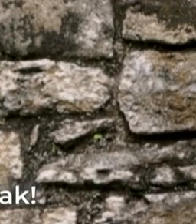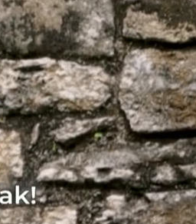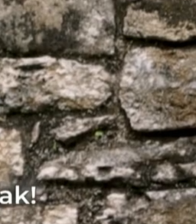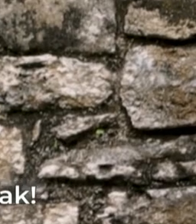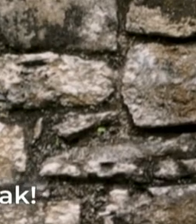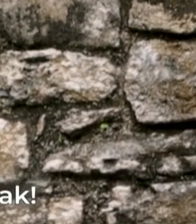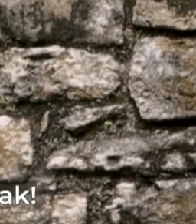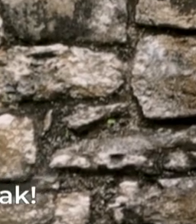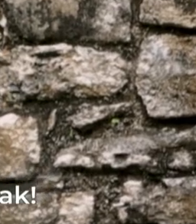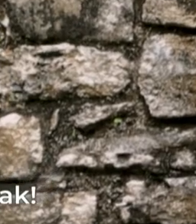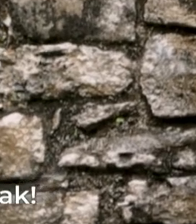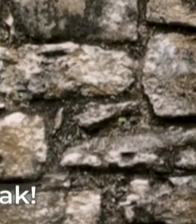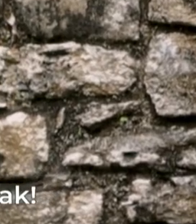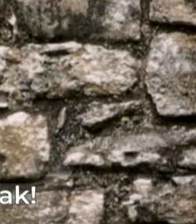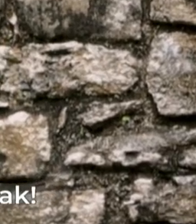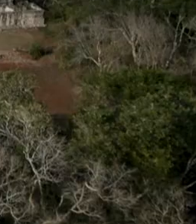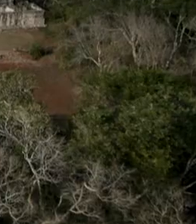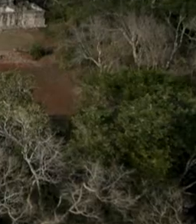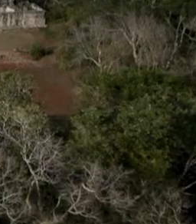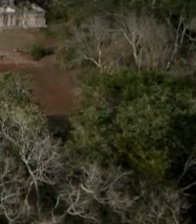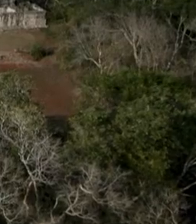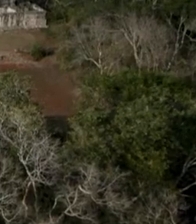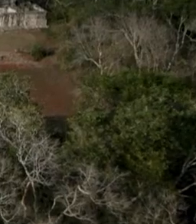Tren Maya.